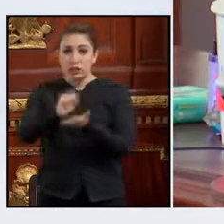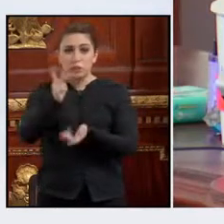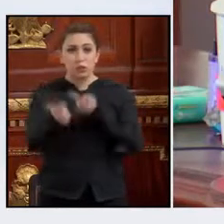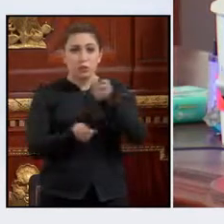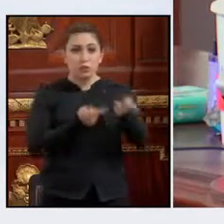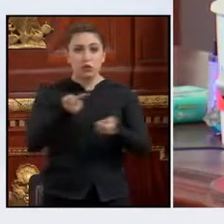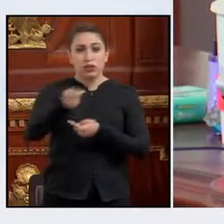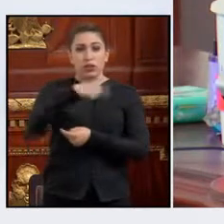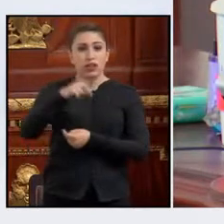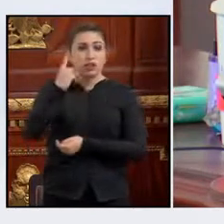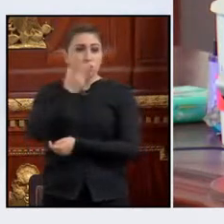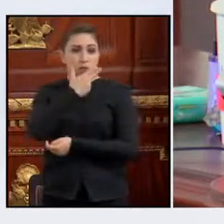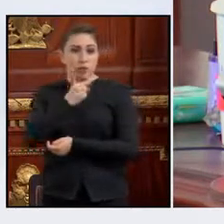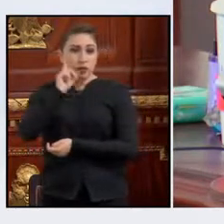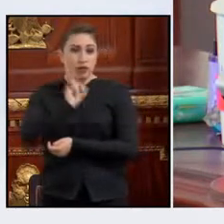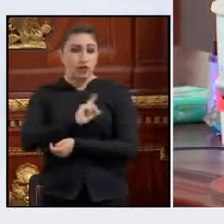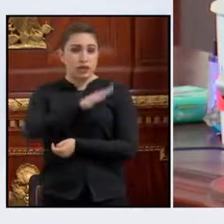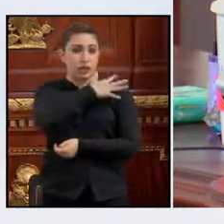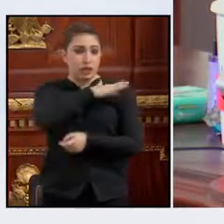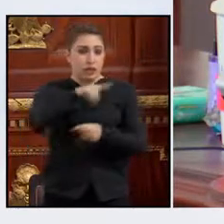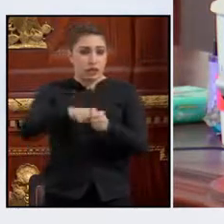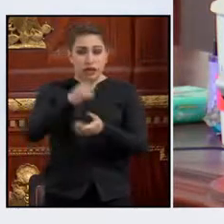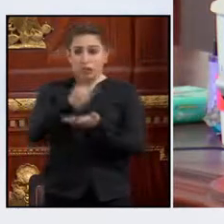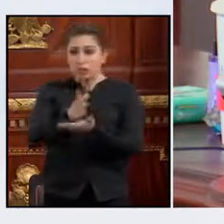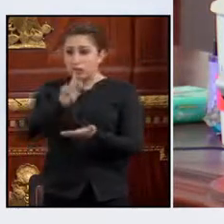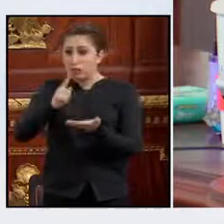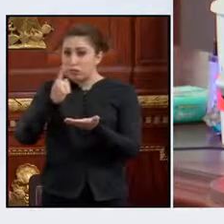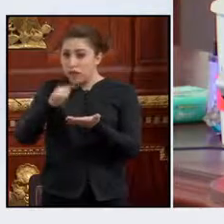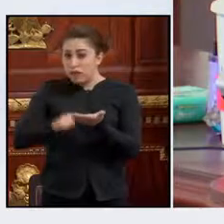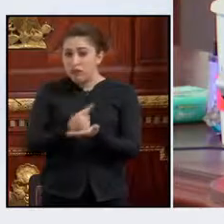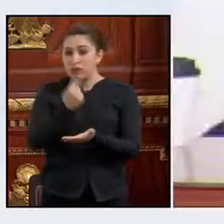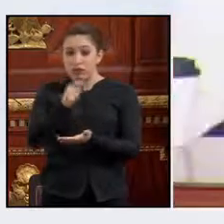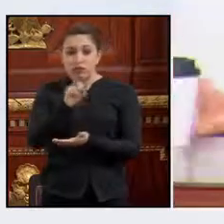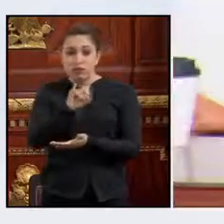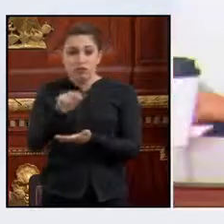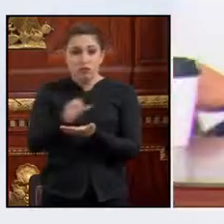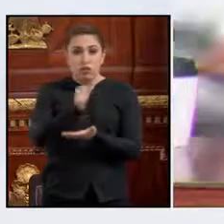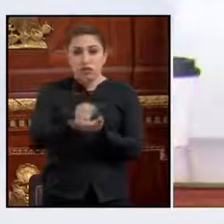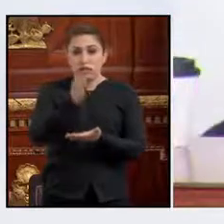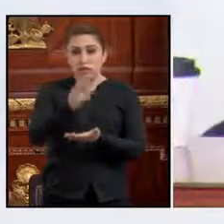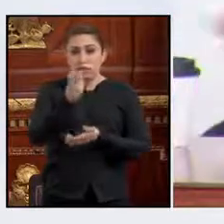en lo general y en lo particular en un solo acto.